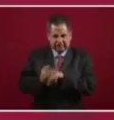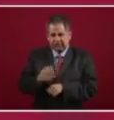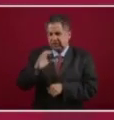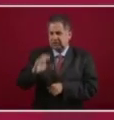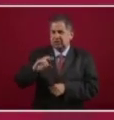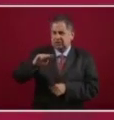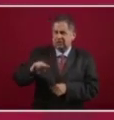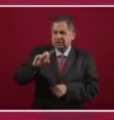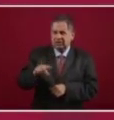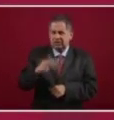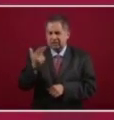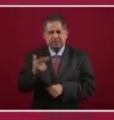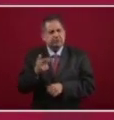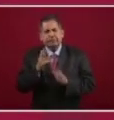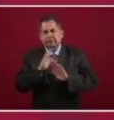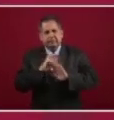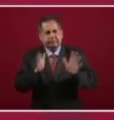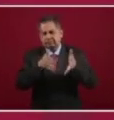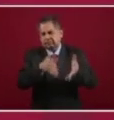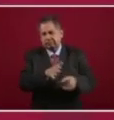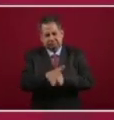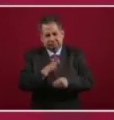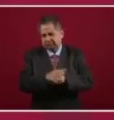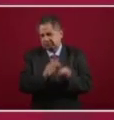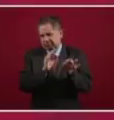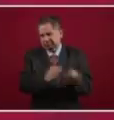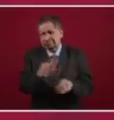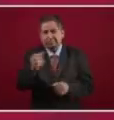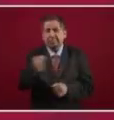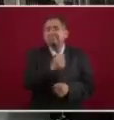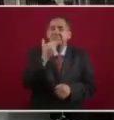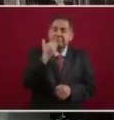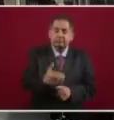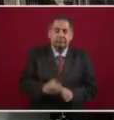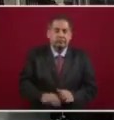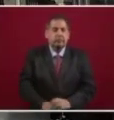de Derechos Humanos, con eso es suficiente.